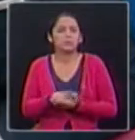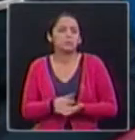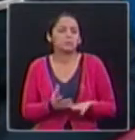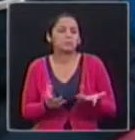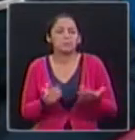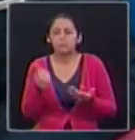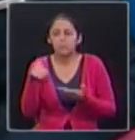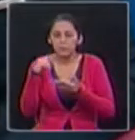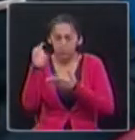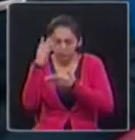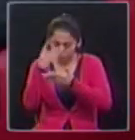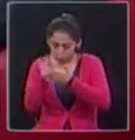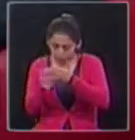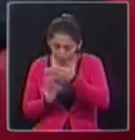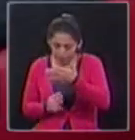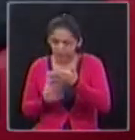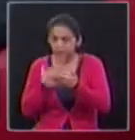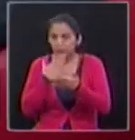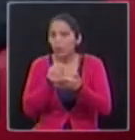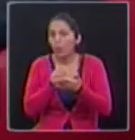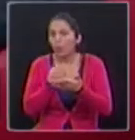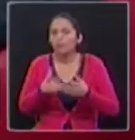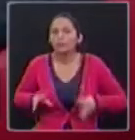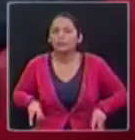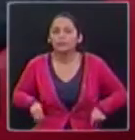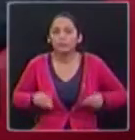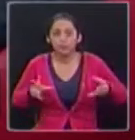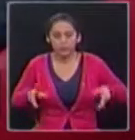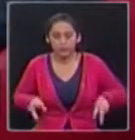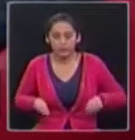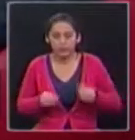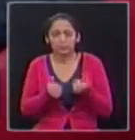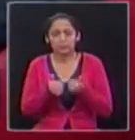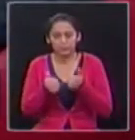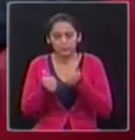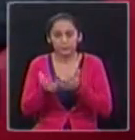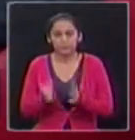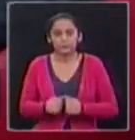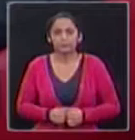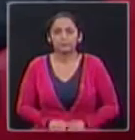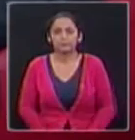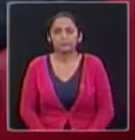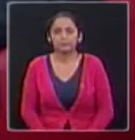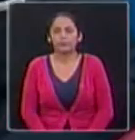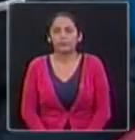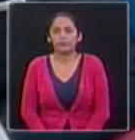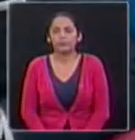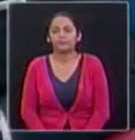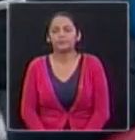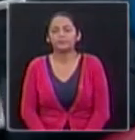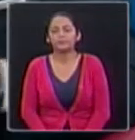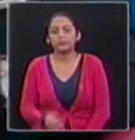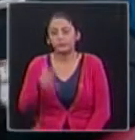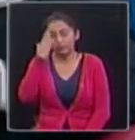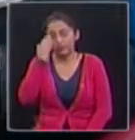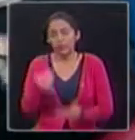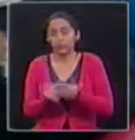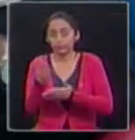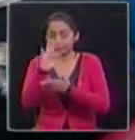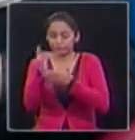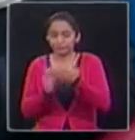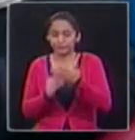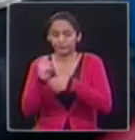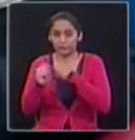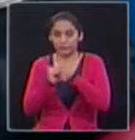ahora, manifestamos el año pasado que esa va a ser la proyección de la reforma presupuestaria para el año 2017, pero el gobierno de Rafael Correa